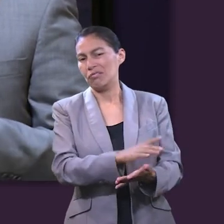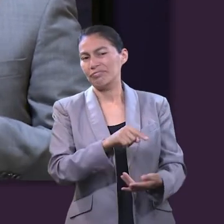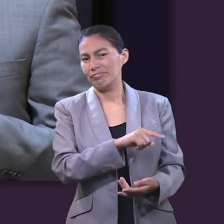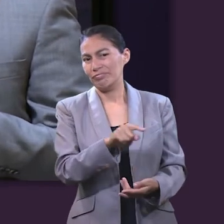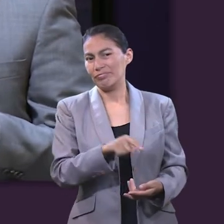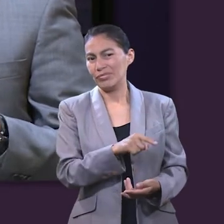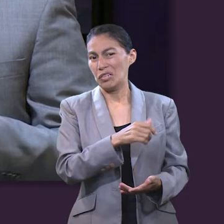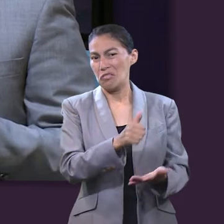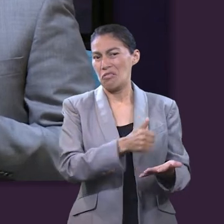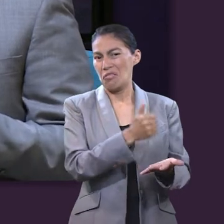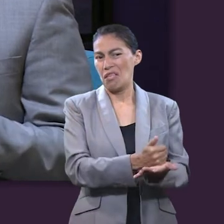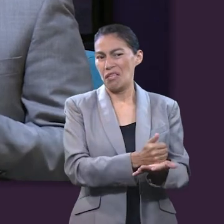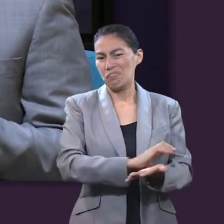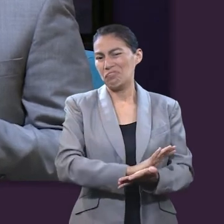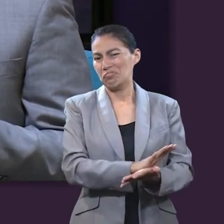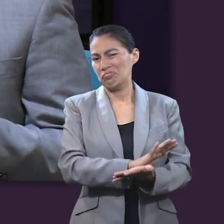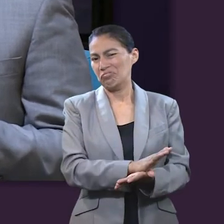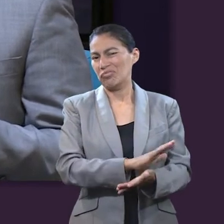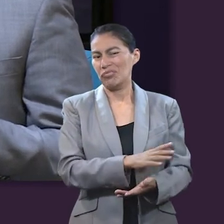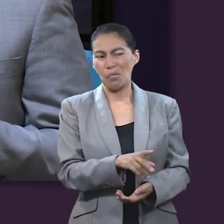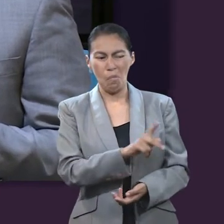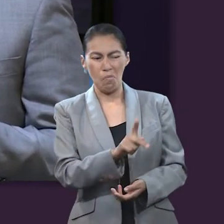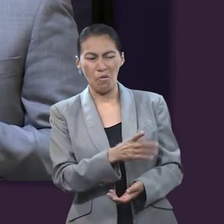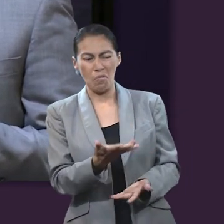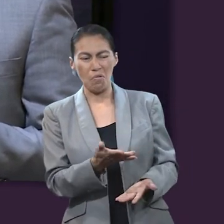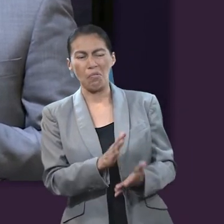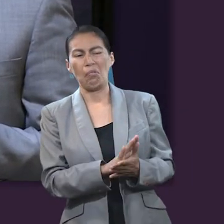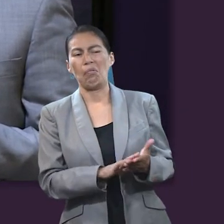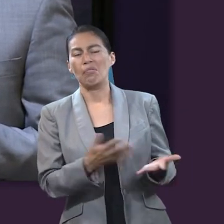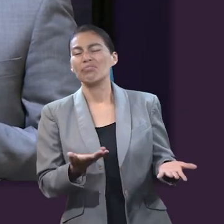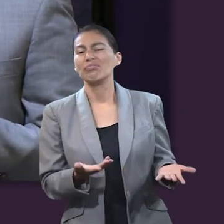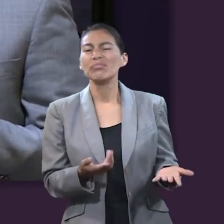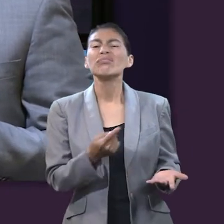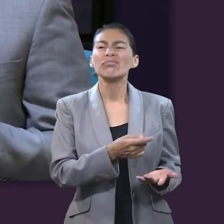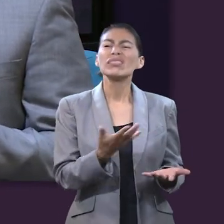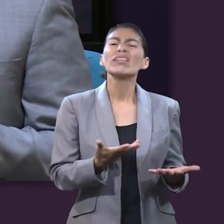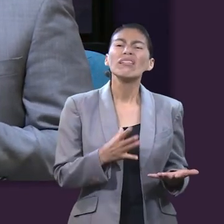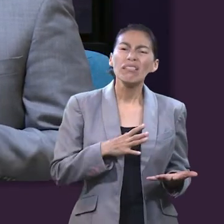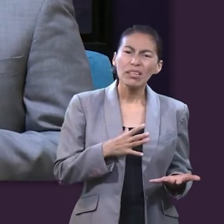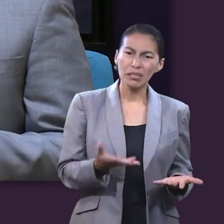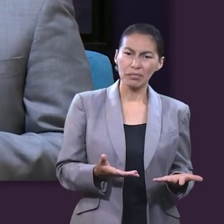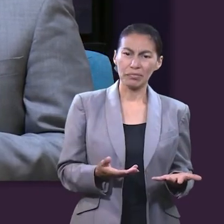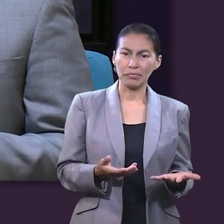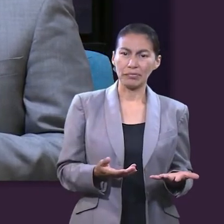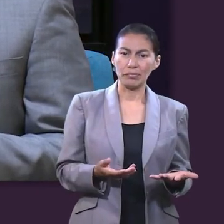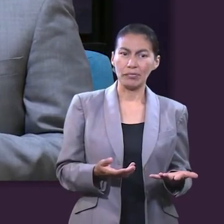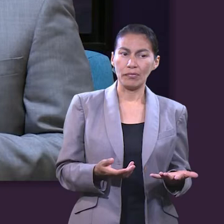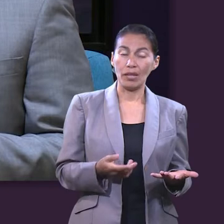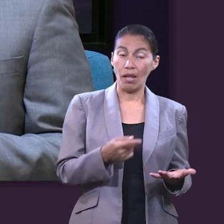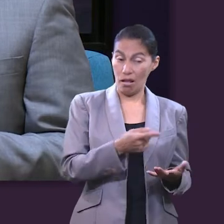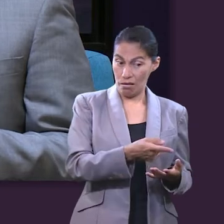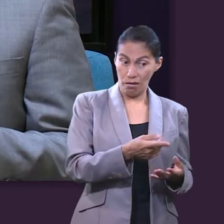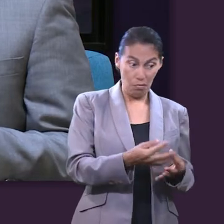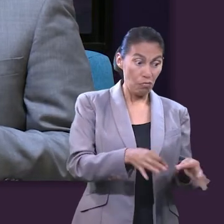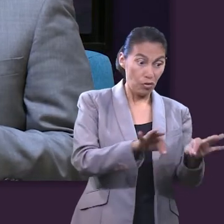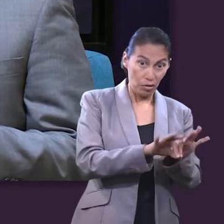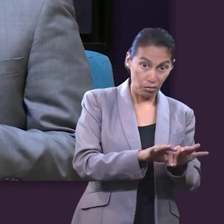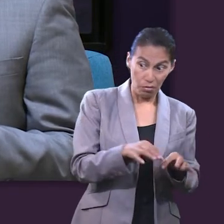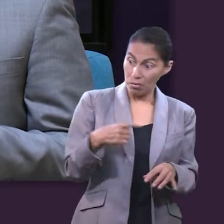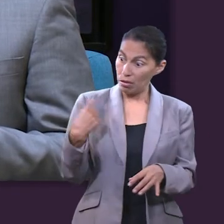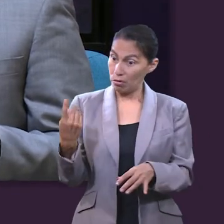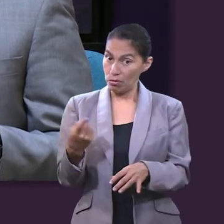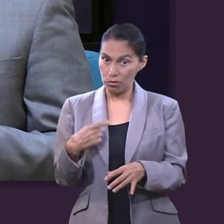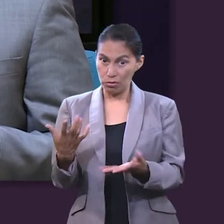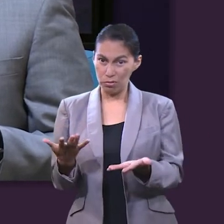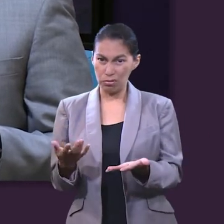eso, ¿puede salir algo bueno de esa ciudad, de ese pueblo, de ese pueblito? ¿Acaso podría ser algo